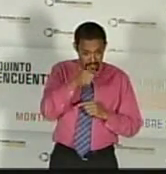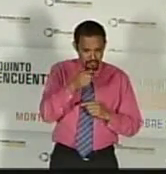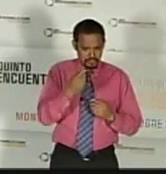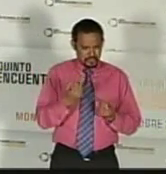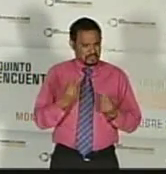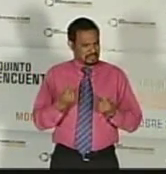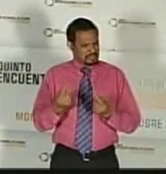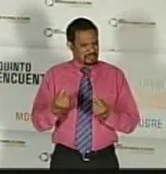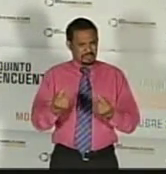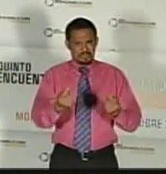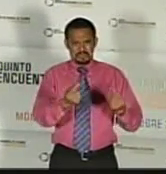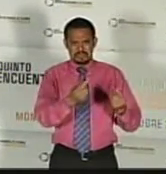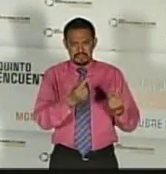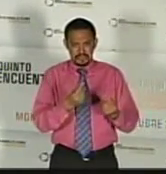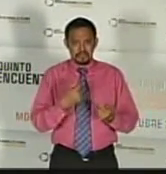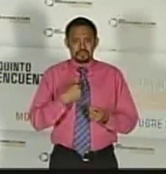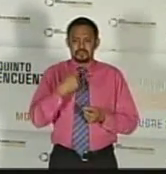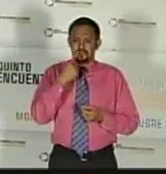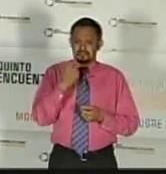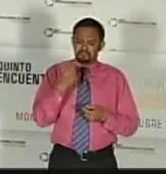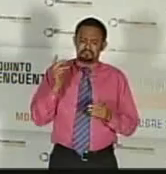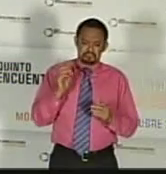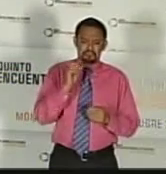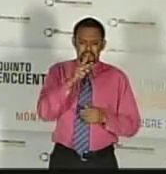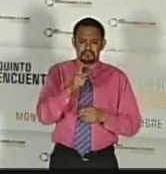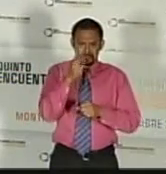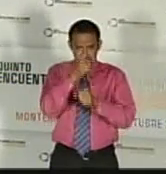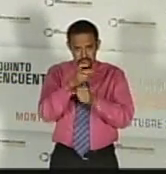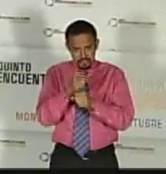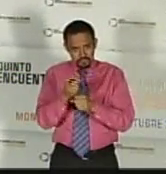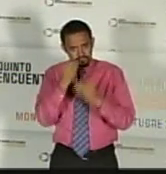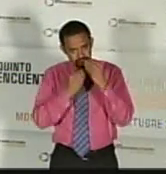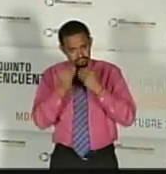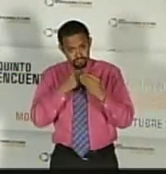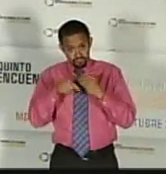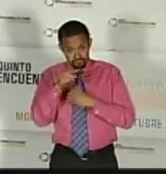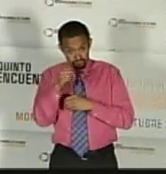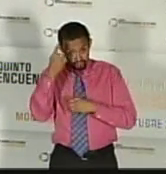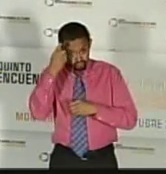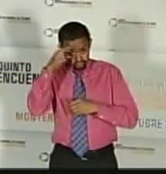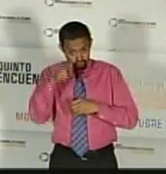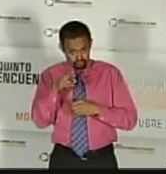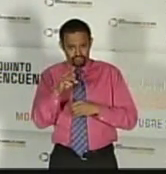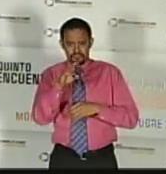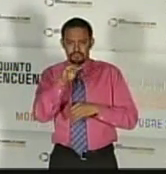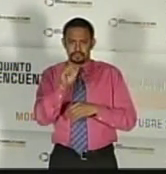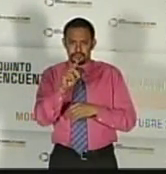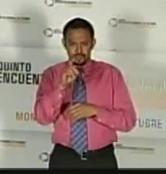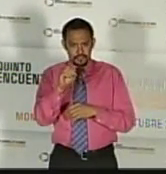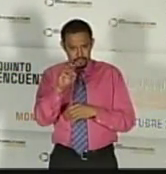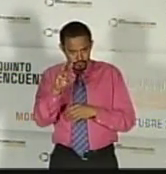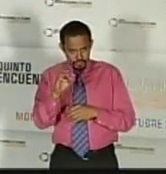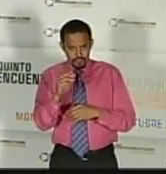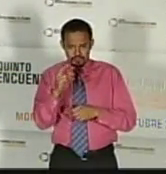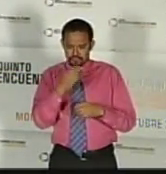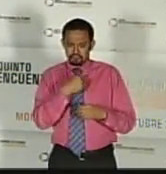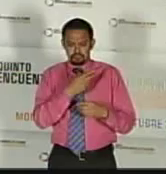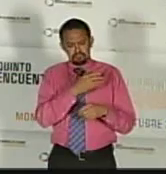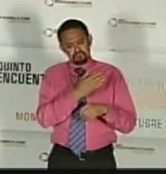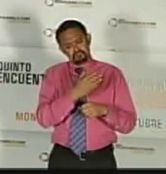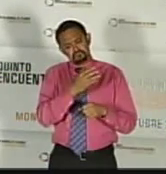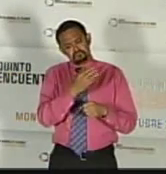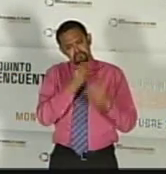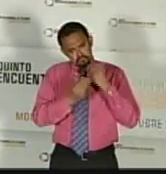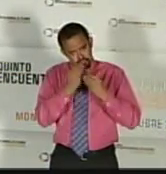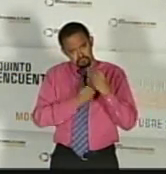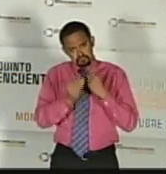llamé y lo invité a comer. Y el doctor Maslow vino a comer conmigo y le dije que yo pensaba